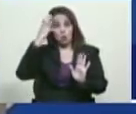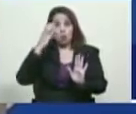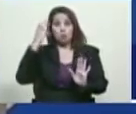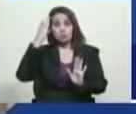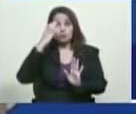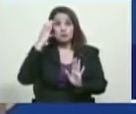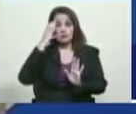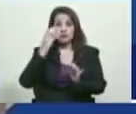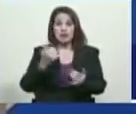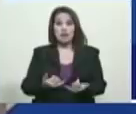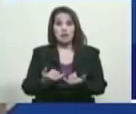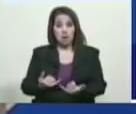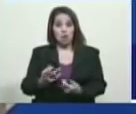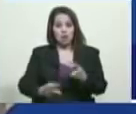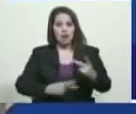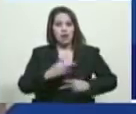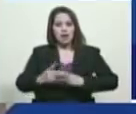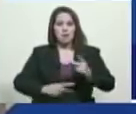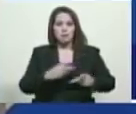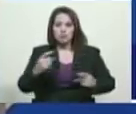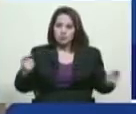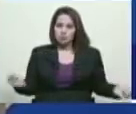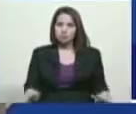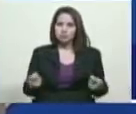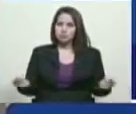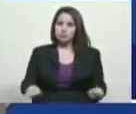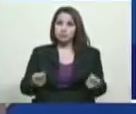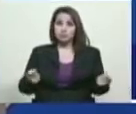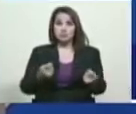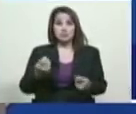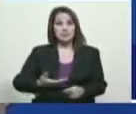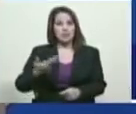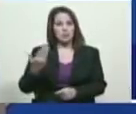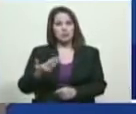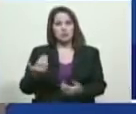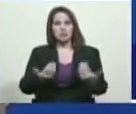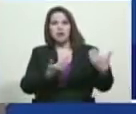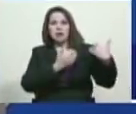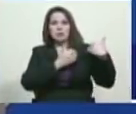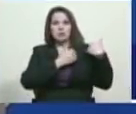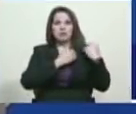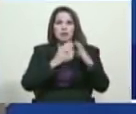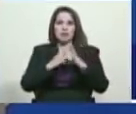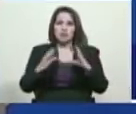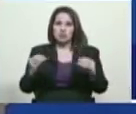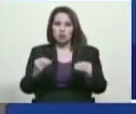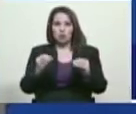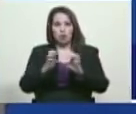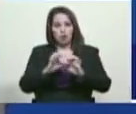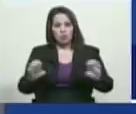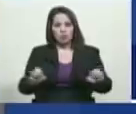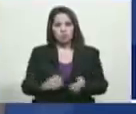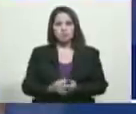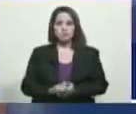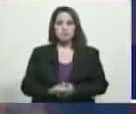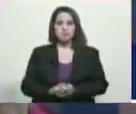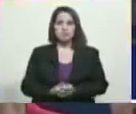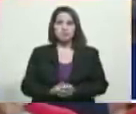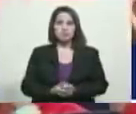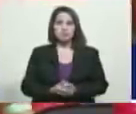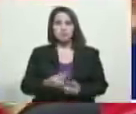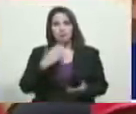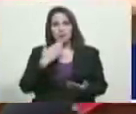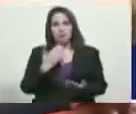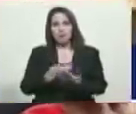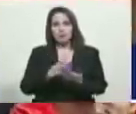este momento la producción, el impulso a la producción, es una tarea en todo el campo educativo. Gracias,